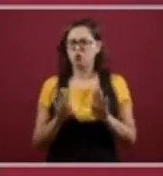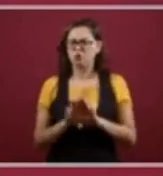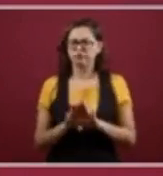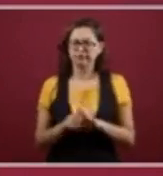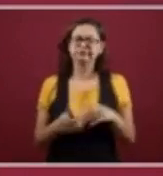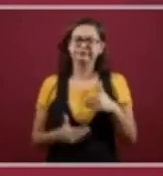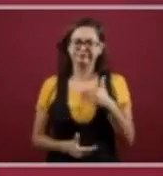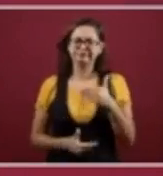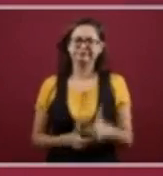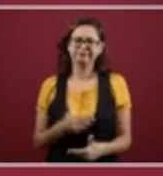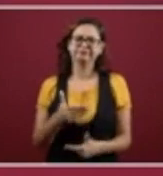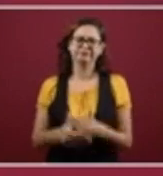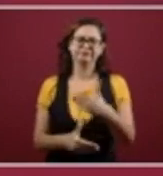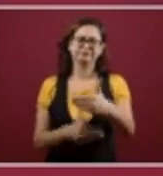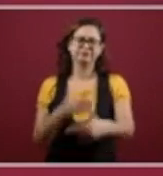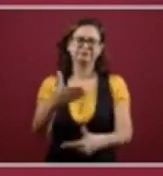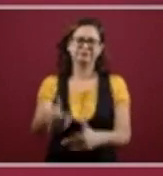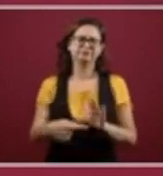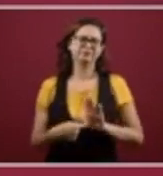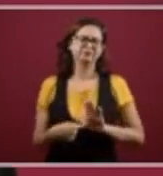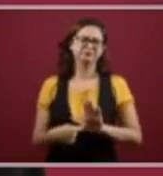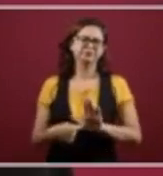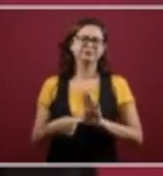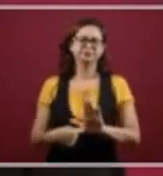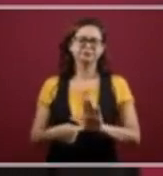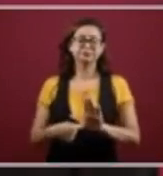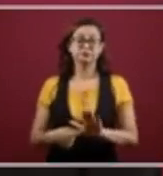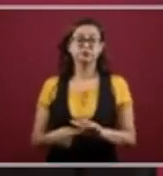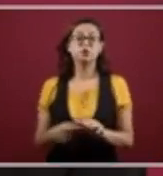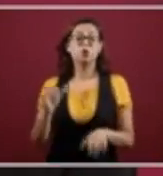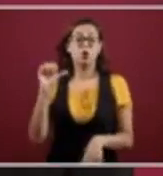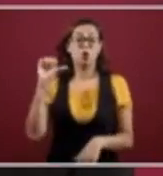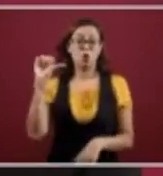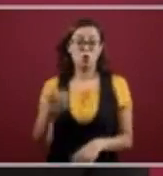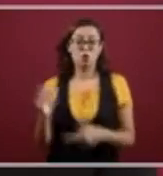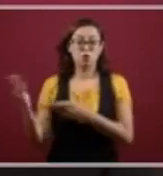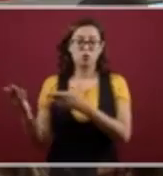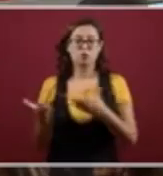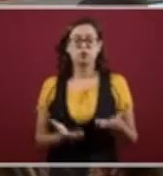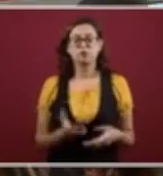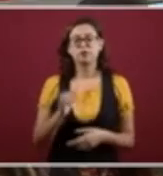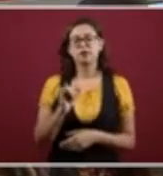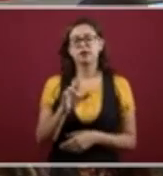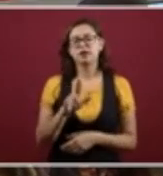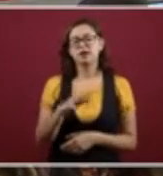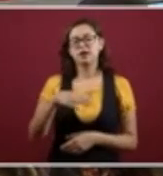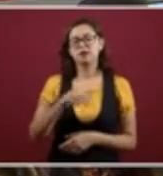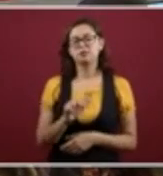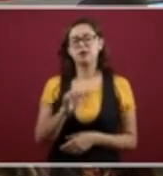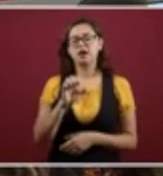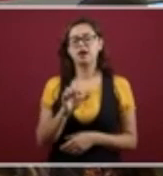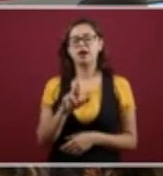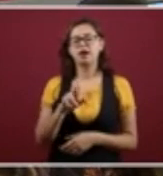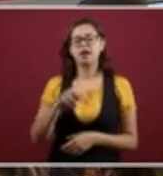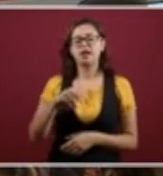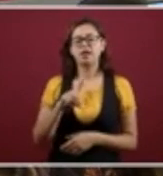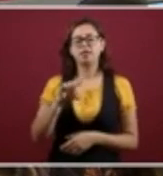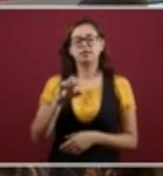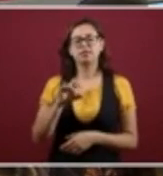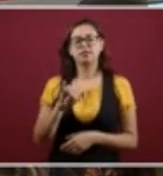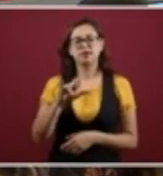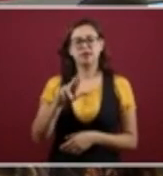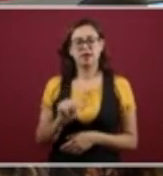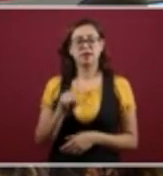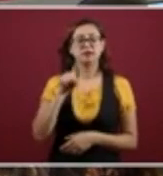Vamos a tener información de la doctora Irma Eréndira Sandoval, que es la secretaria